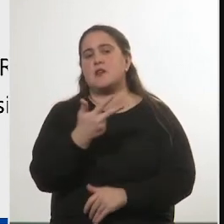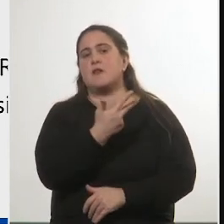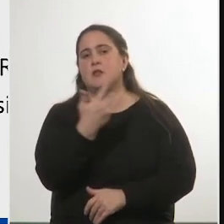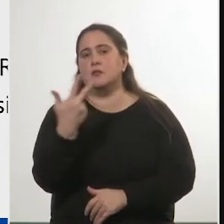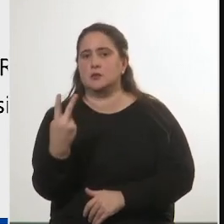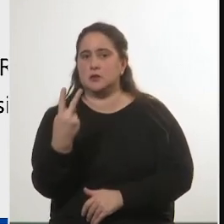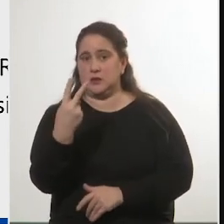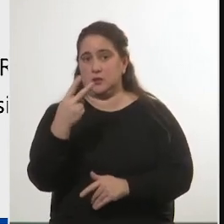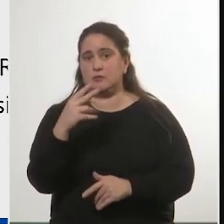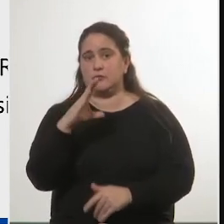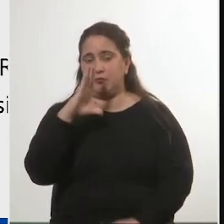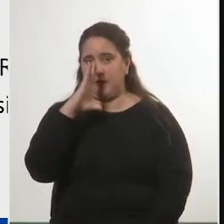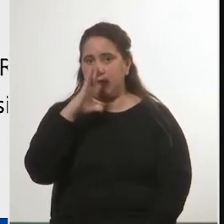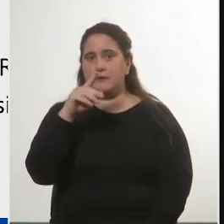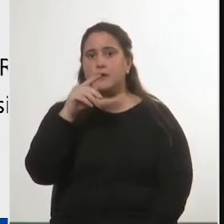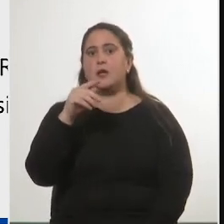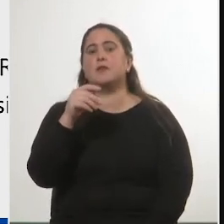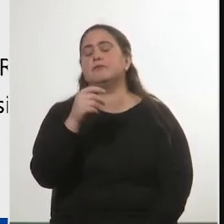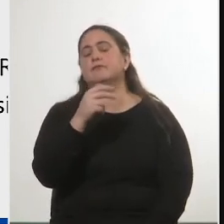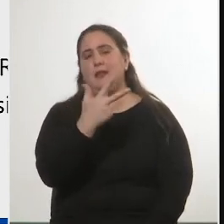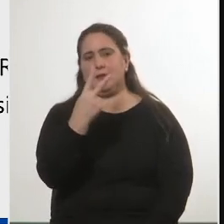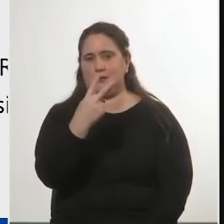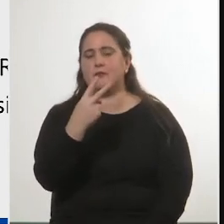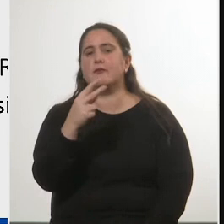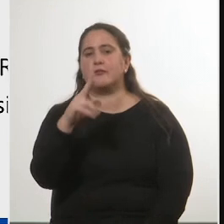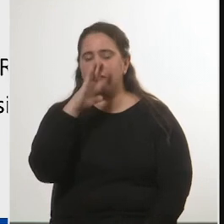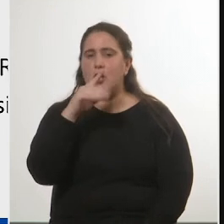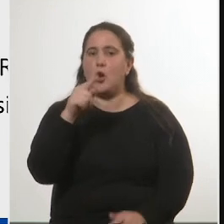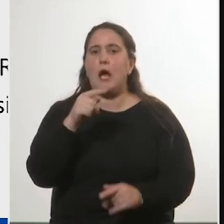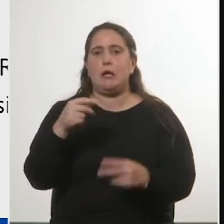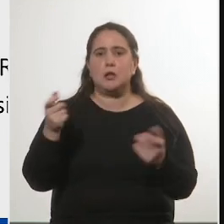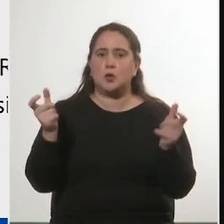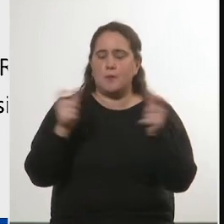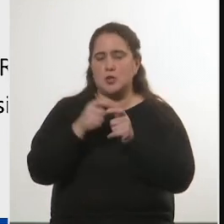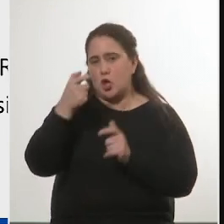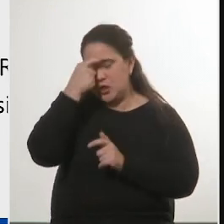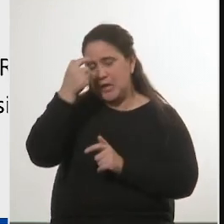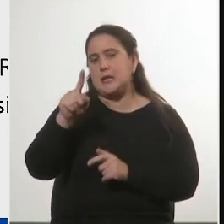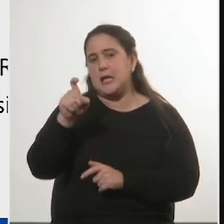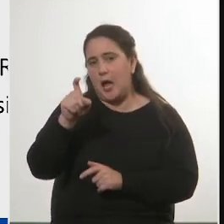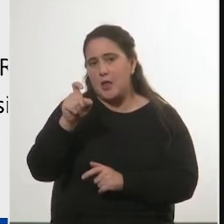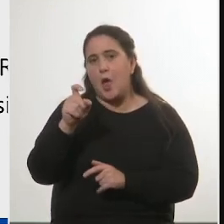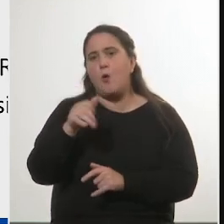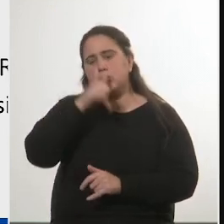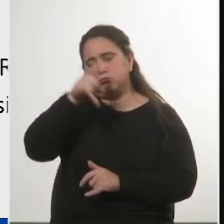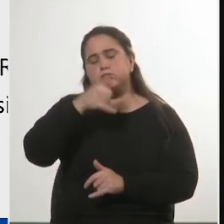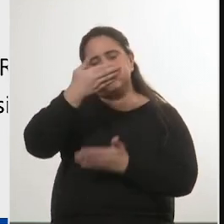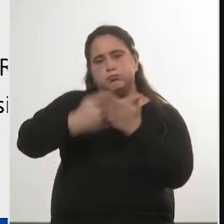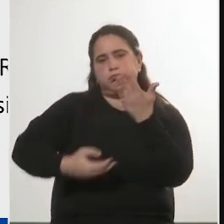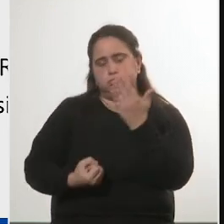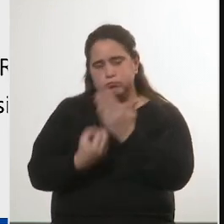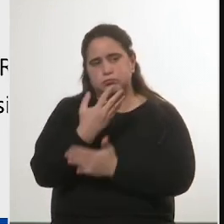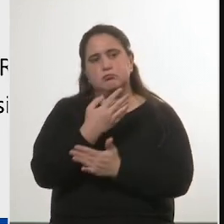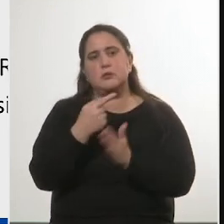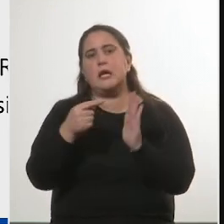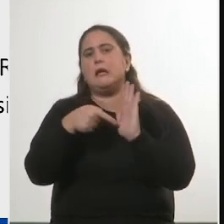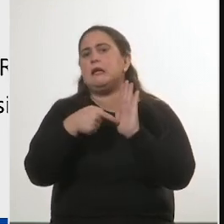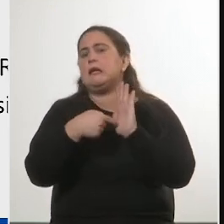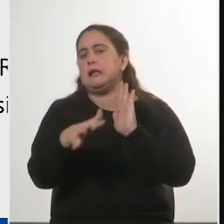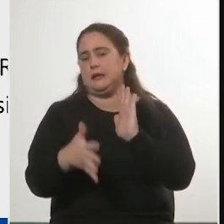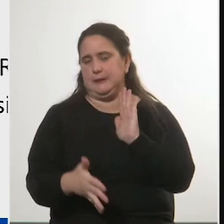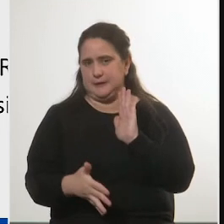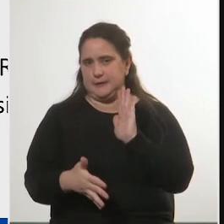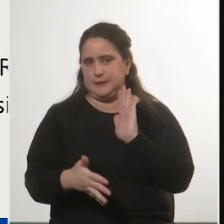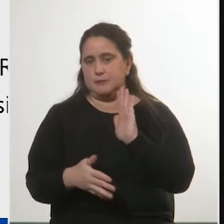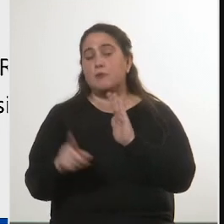febrero se realiza una reunión de la Comisión Técnica de Agua, elaborando un informe con los siguientes